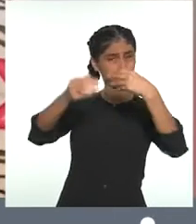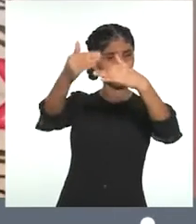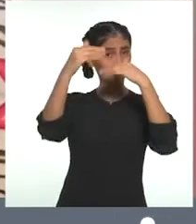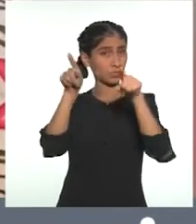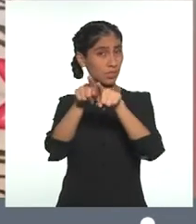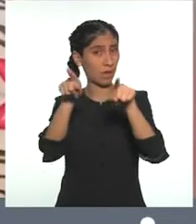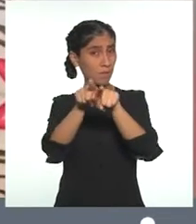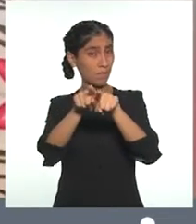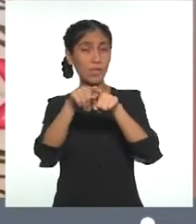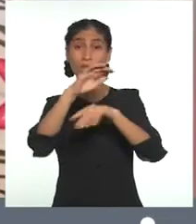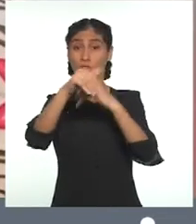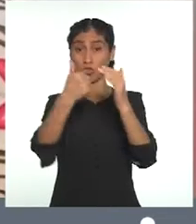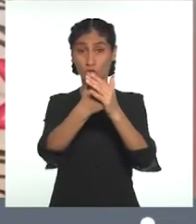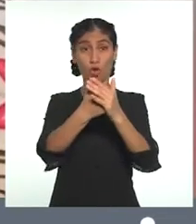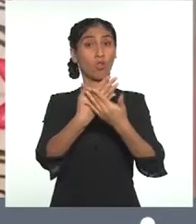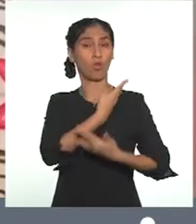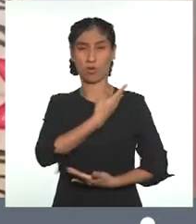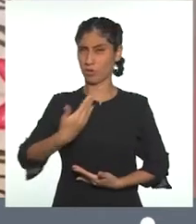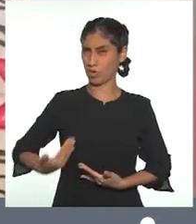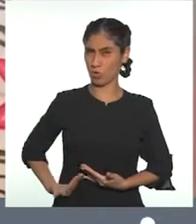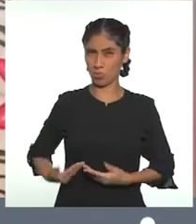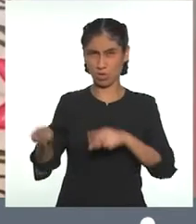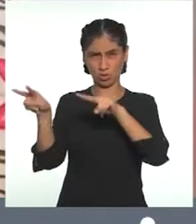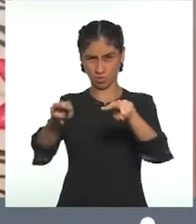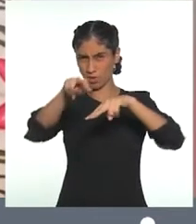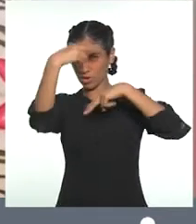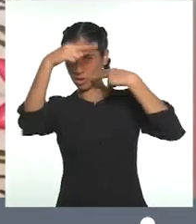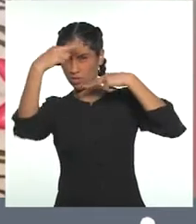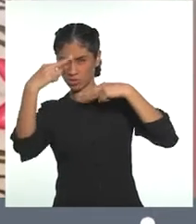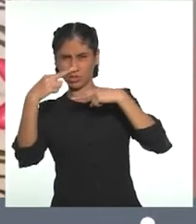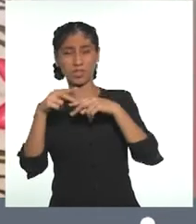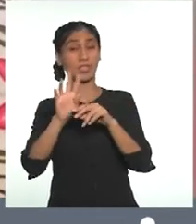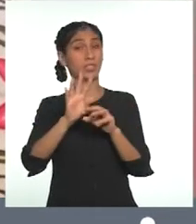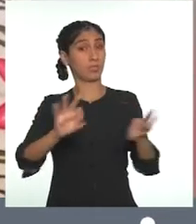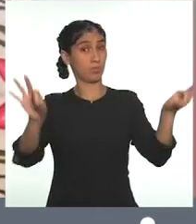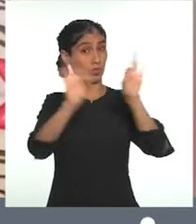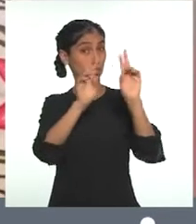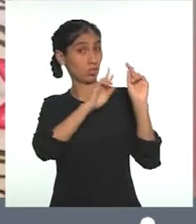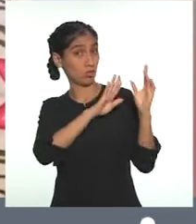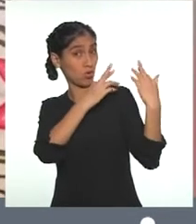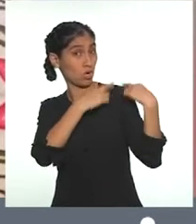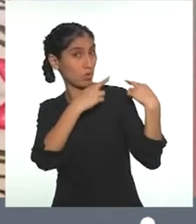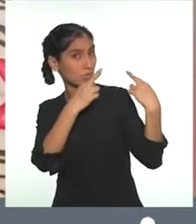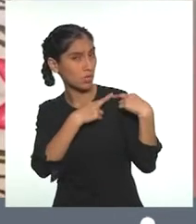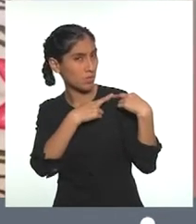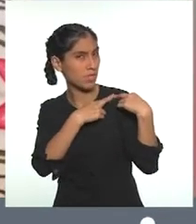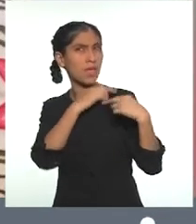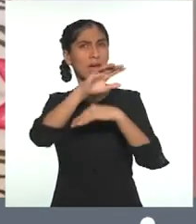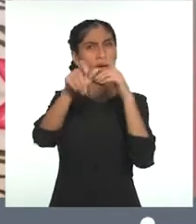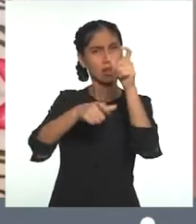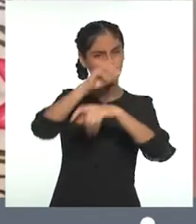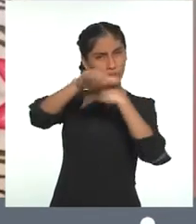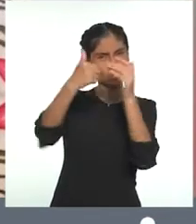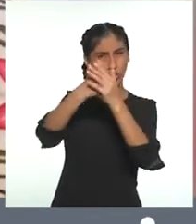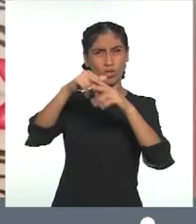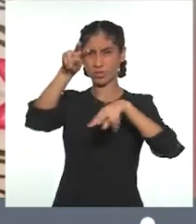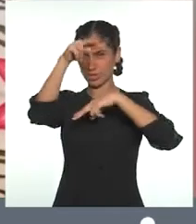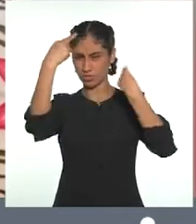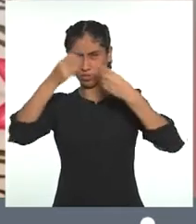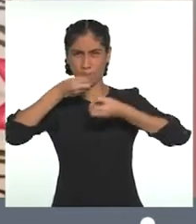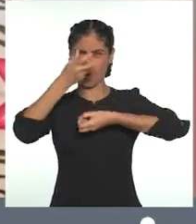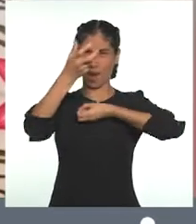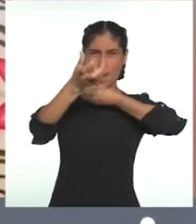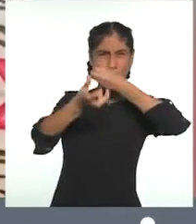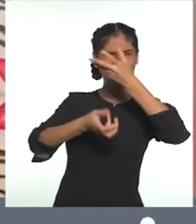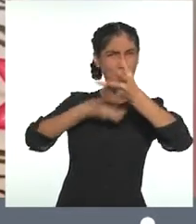El gobierno y la prensa cumplen un rol muy importante de mantener informada a la población y así esta podernos dar